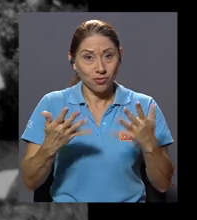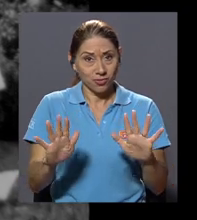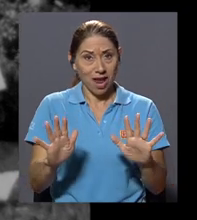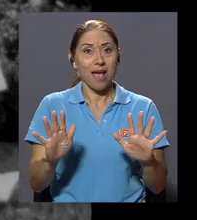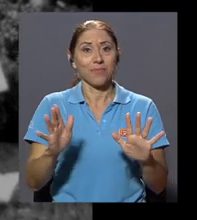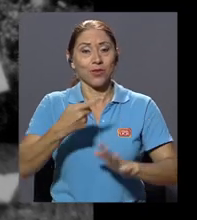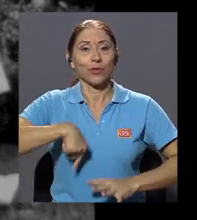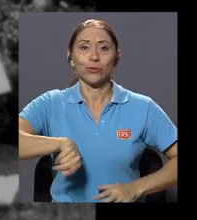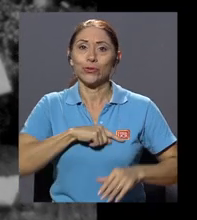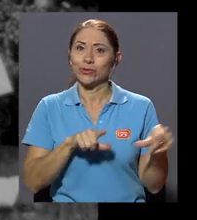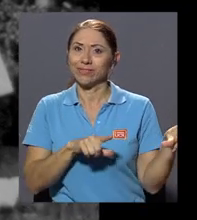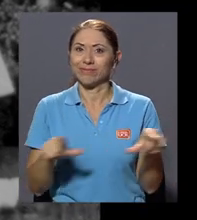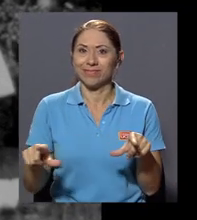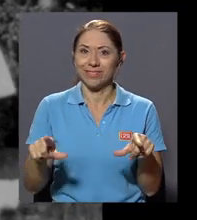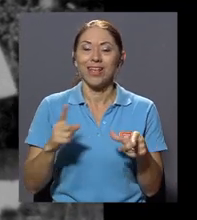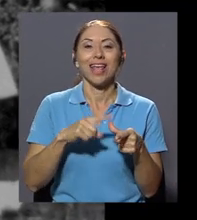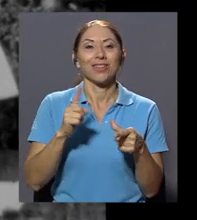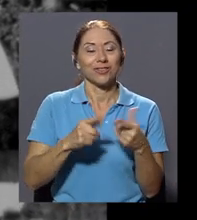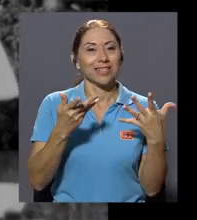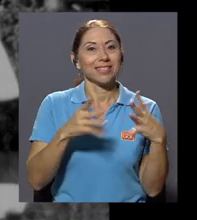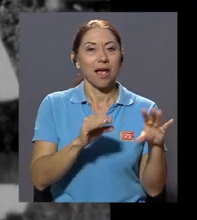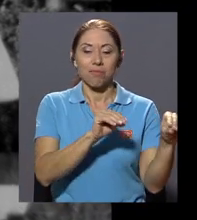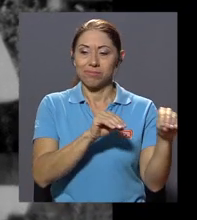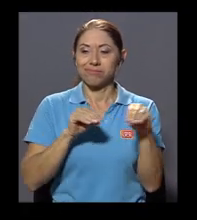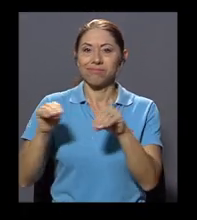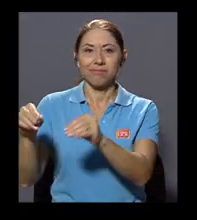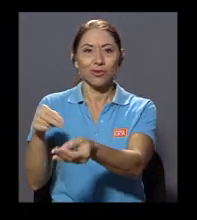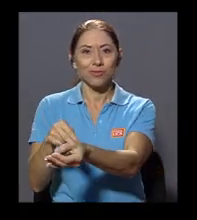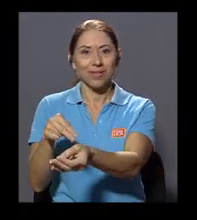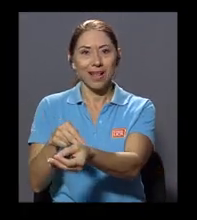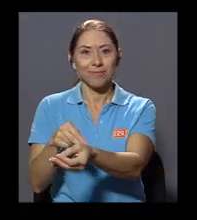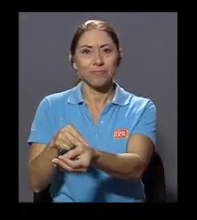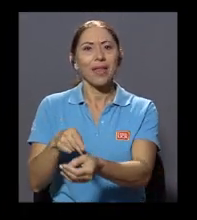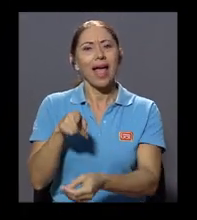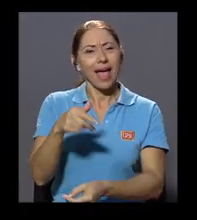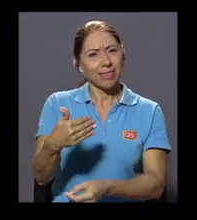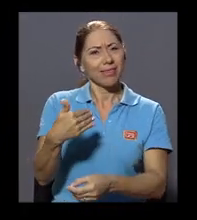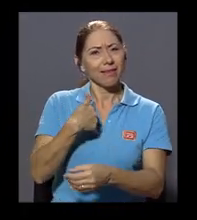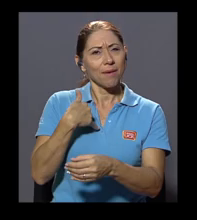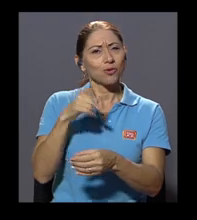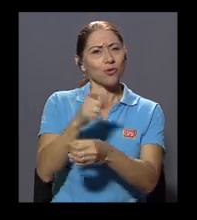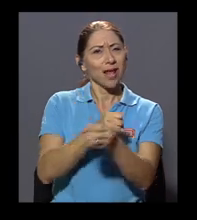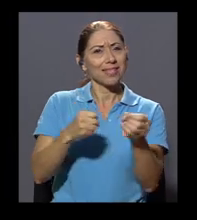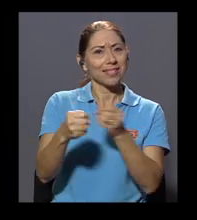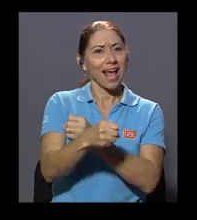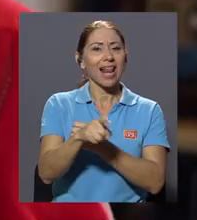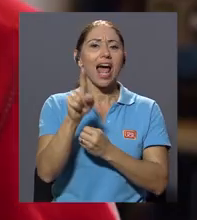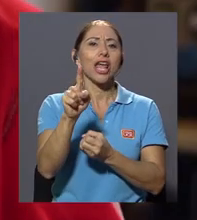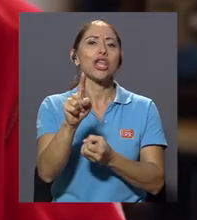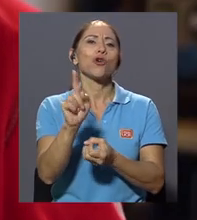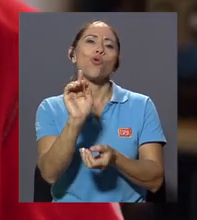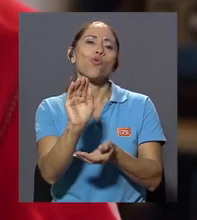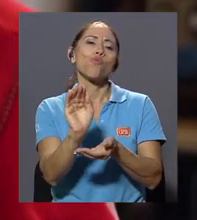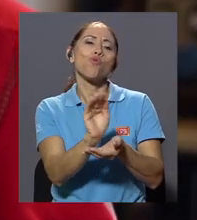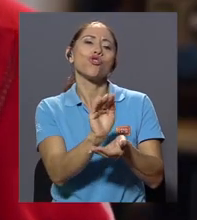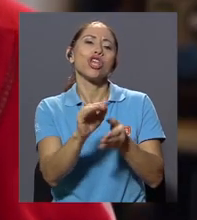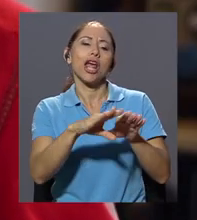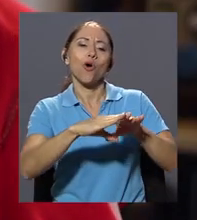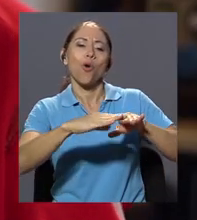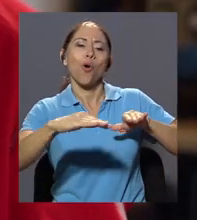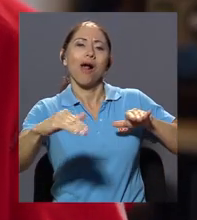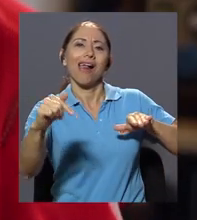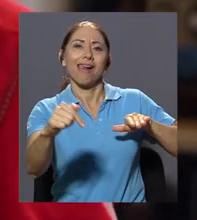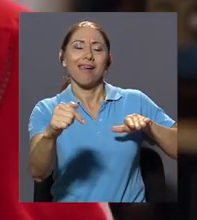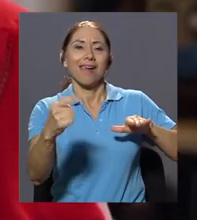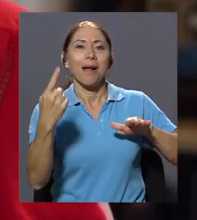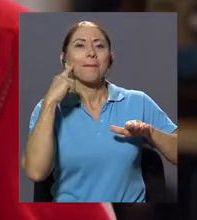ya estábamos listos nos llevaban al hospital. Teníamos una sala donde había un muñeco, pero era nada más